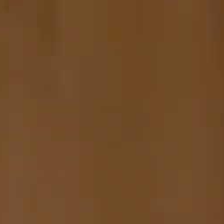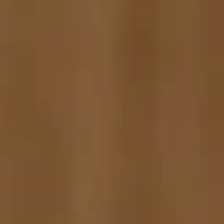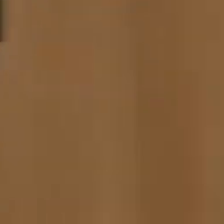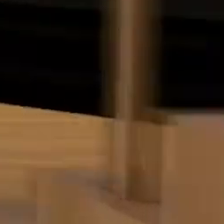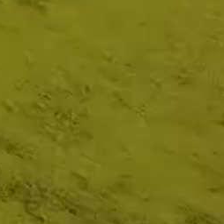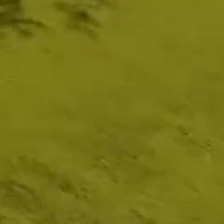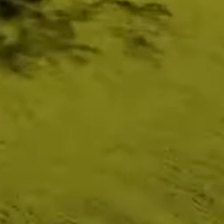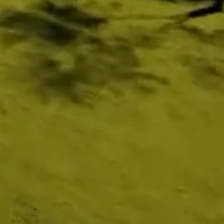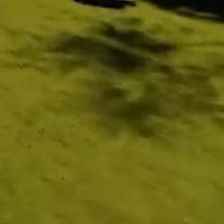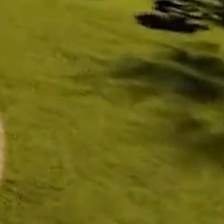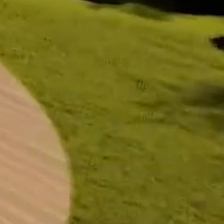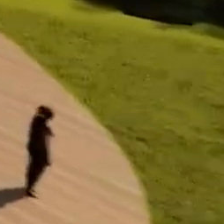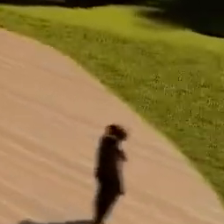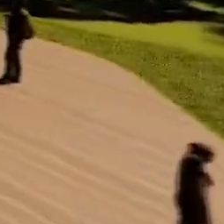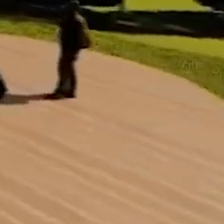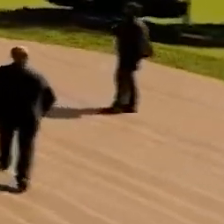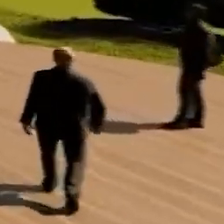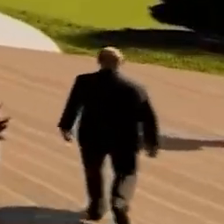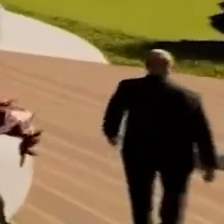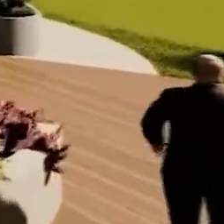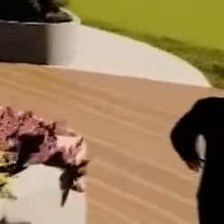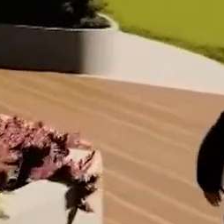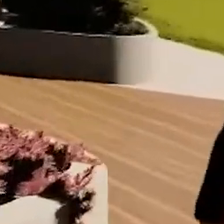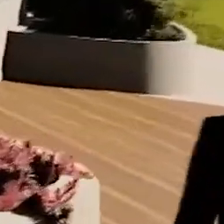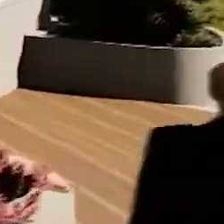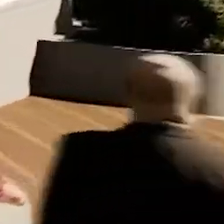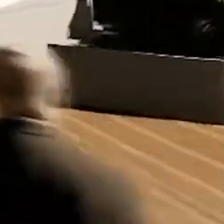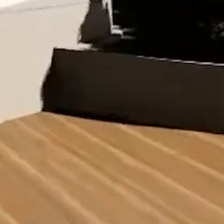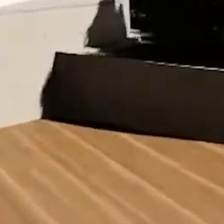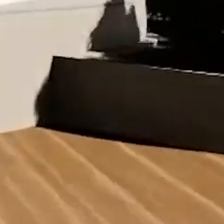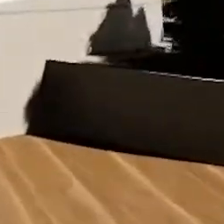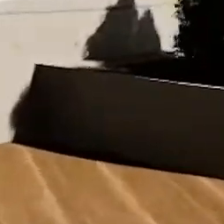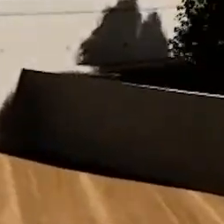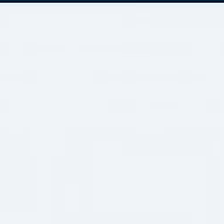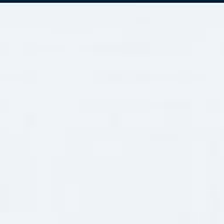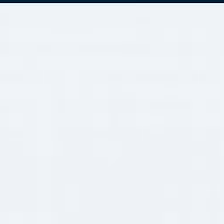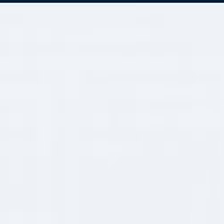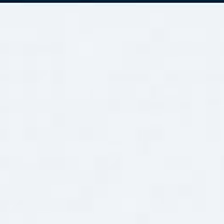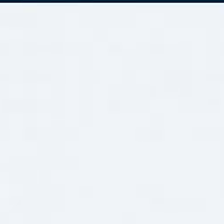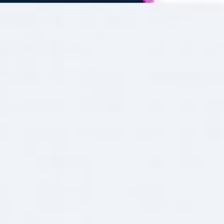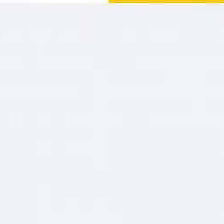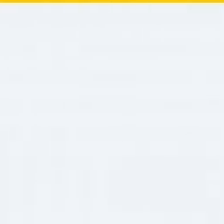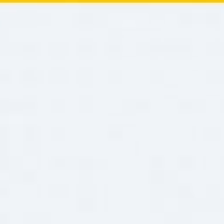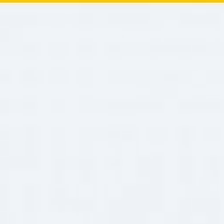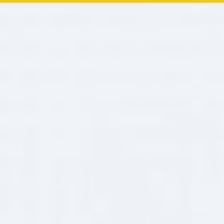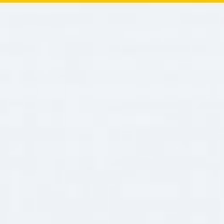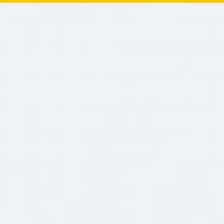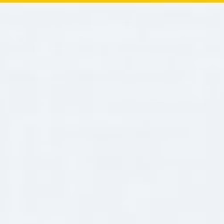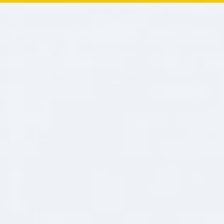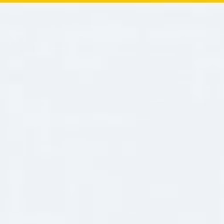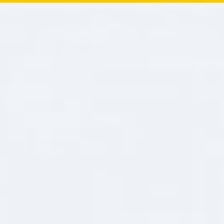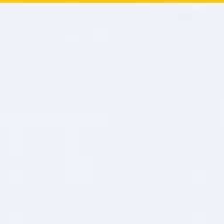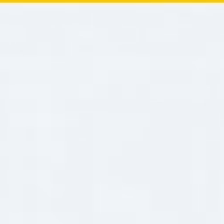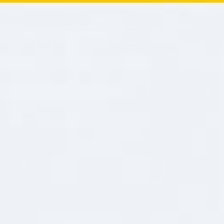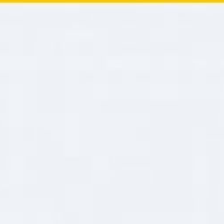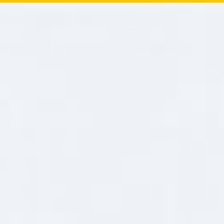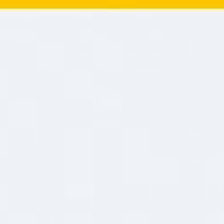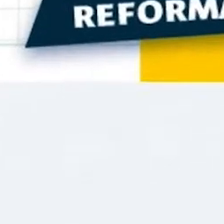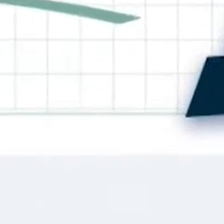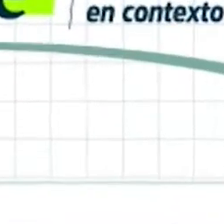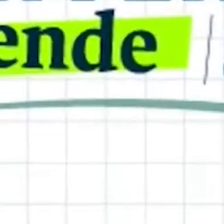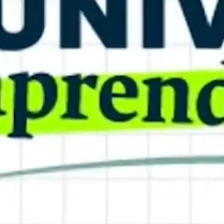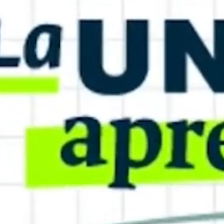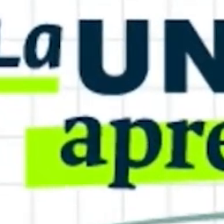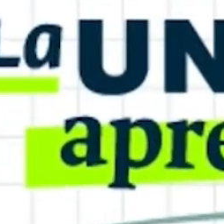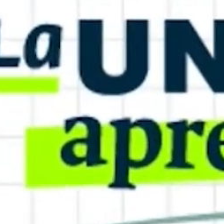dimensión pedagógica de nuestra universidad en los últimos años. En esta página web, en el menú superior,